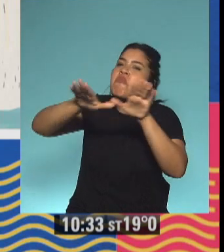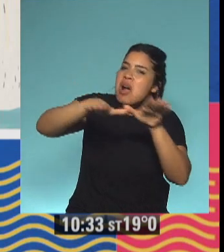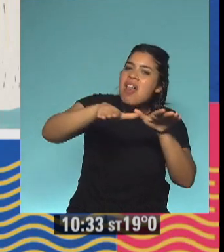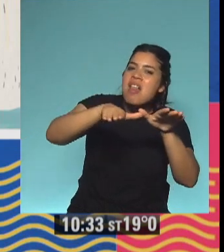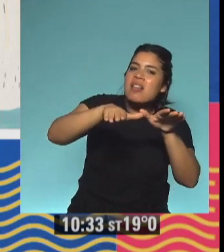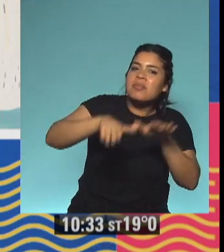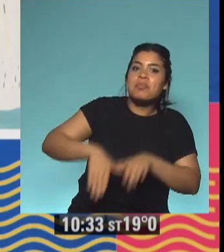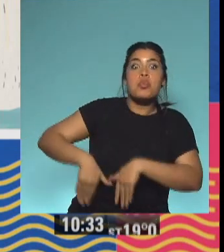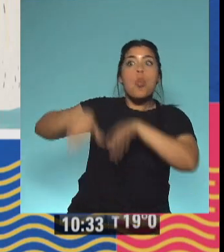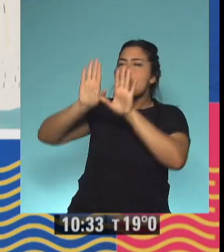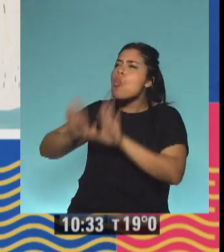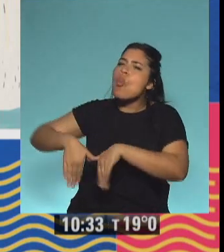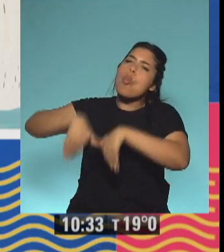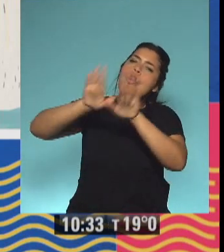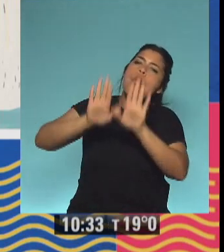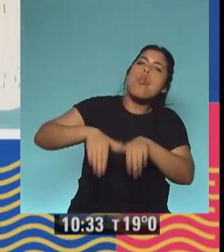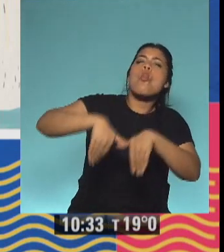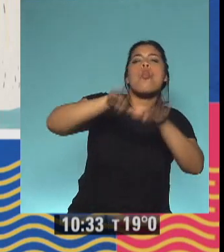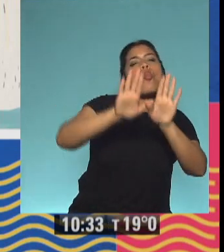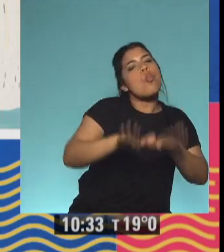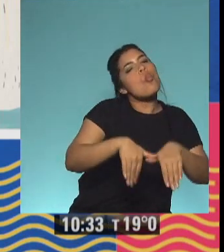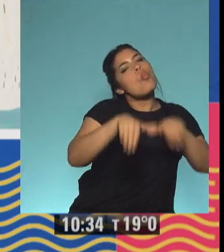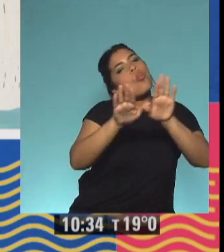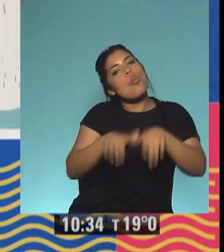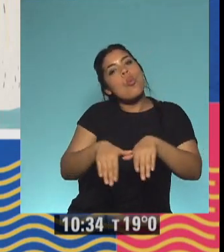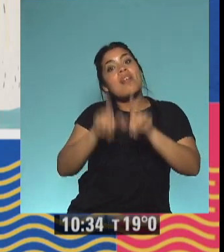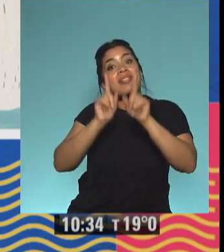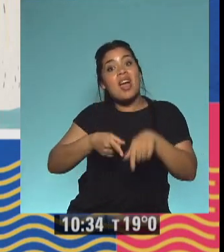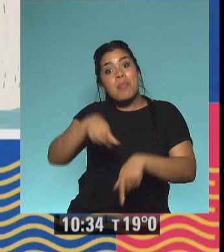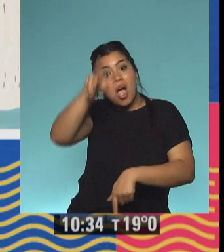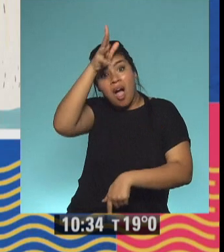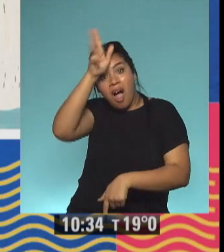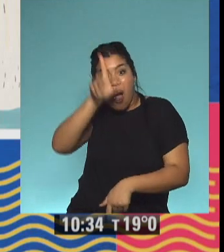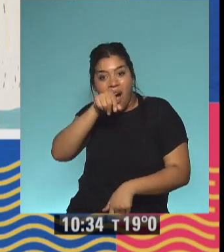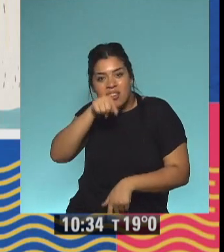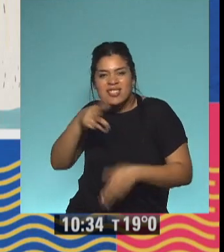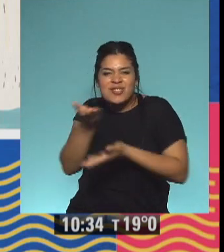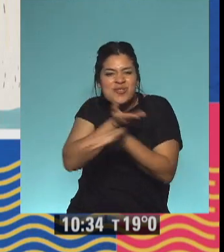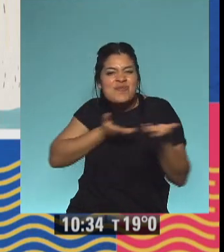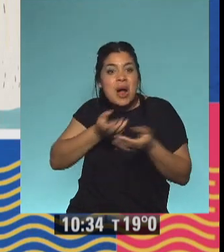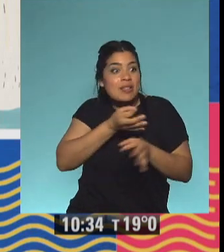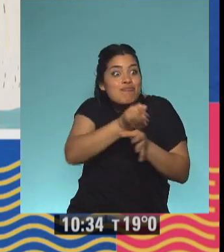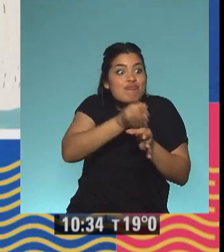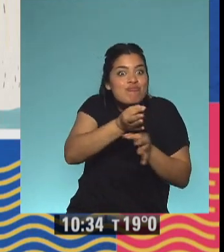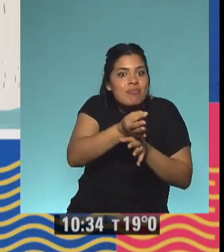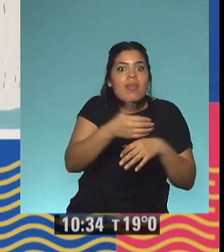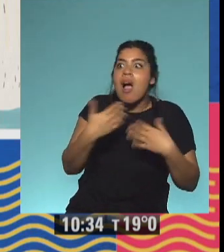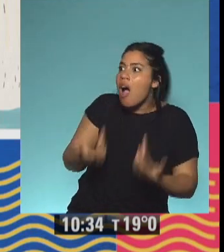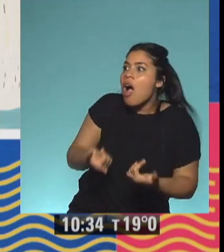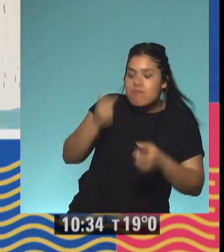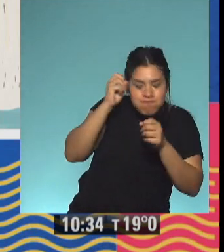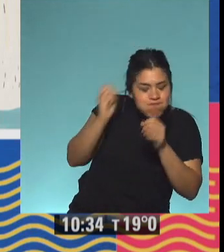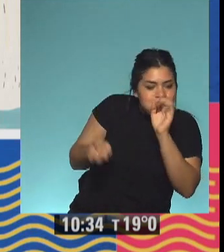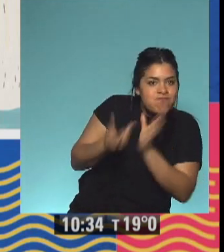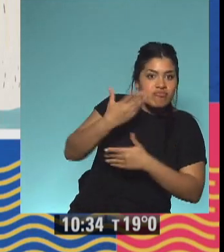Avestruz voló y el invento con gallina compartió. Gallina voló y el invento con